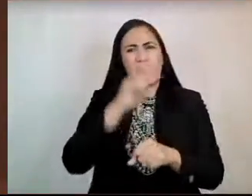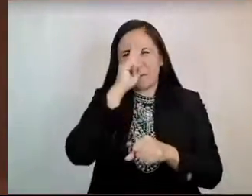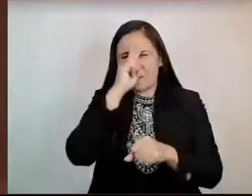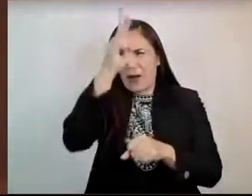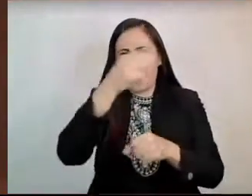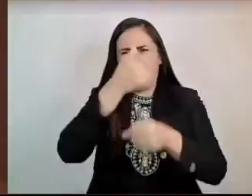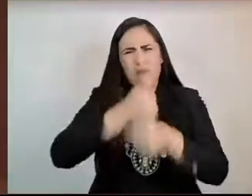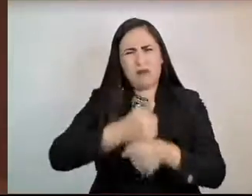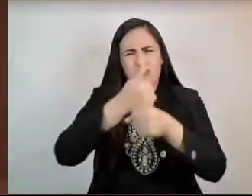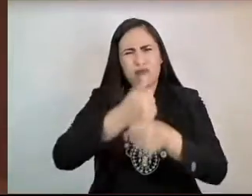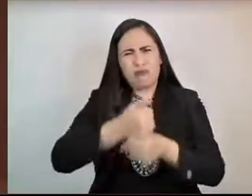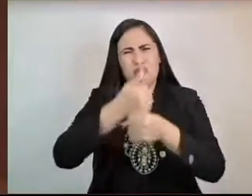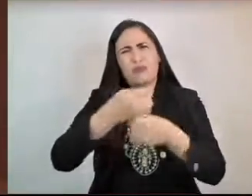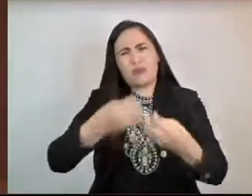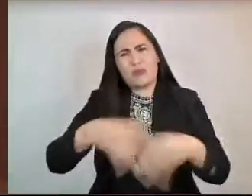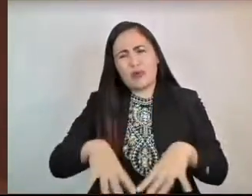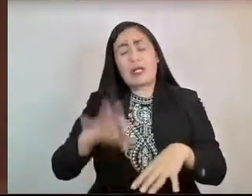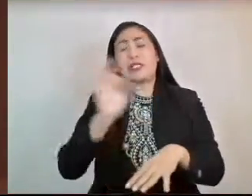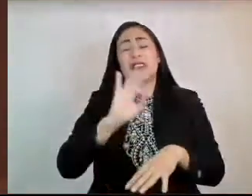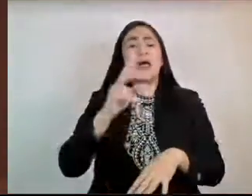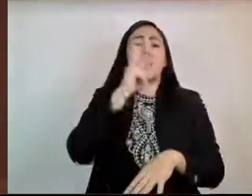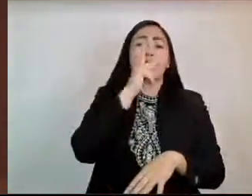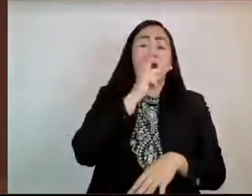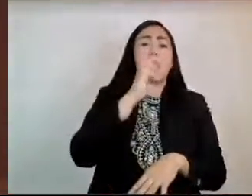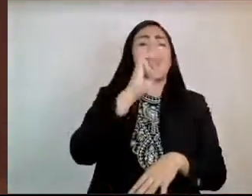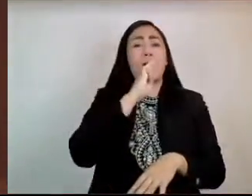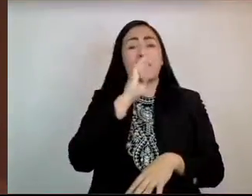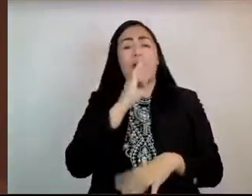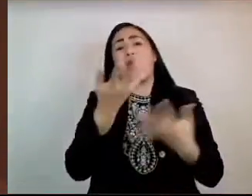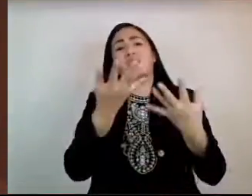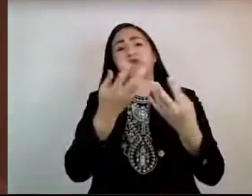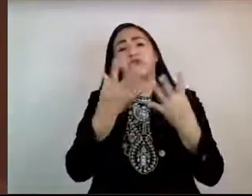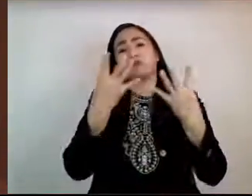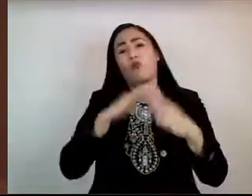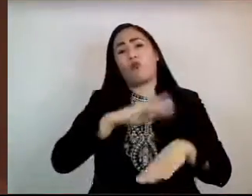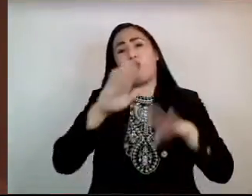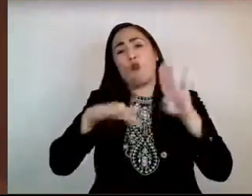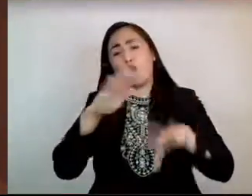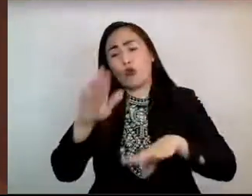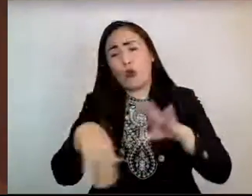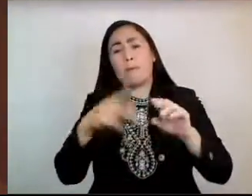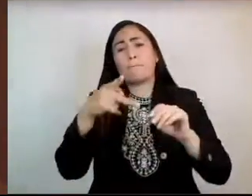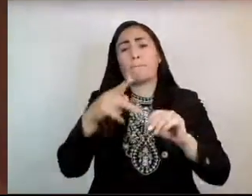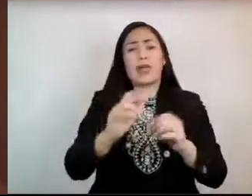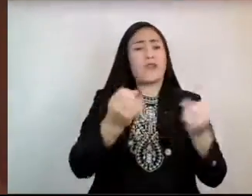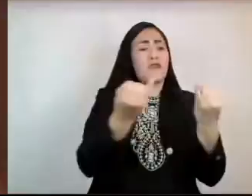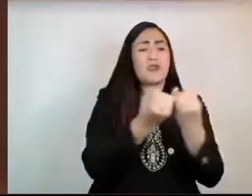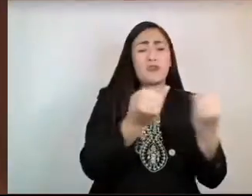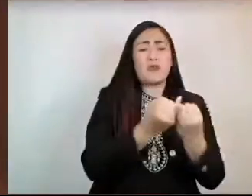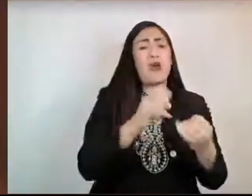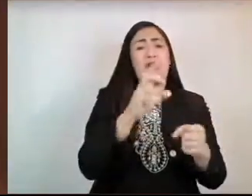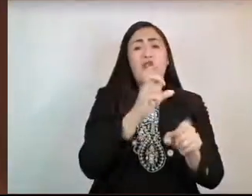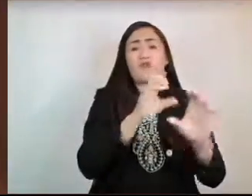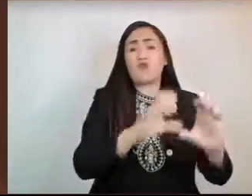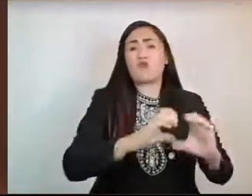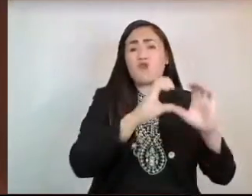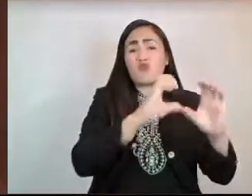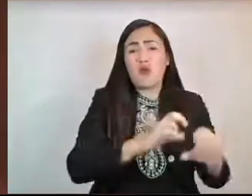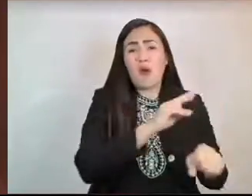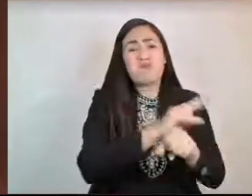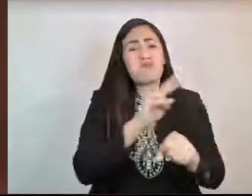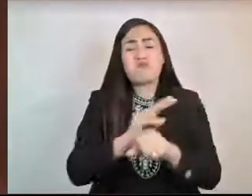a su padre y madre al mismo tiempo y que se encuentran en un estado de orfandad y de indefensión.